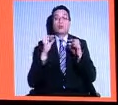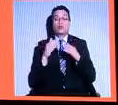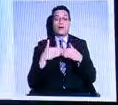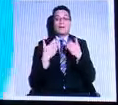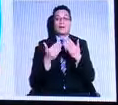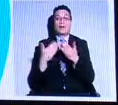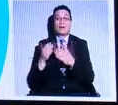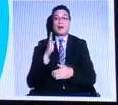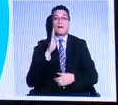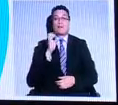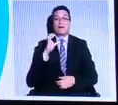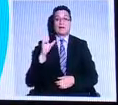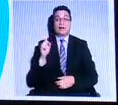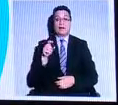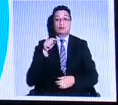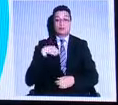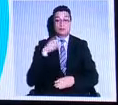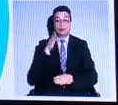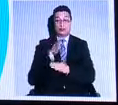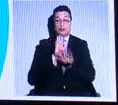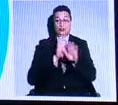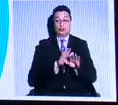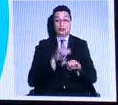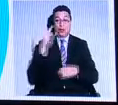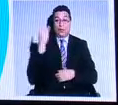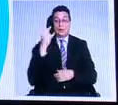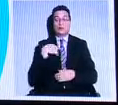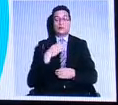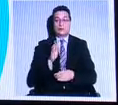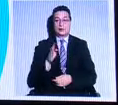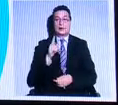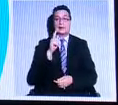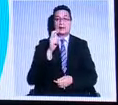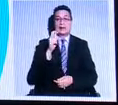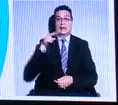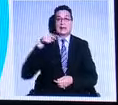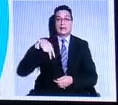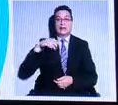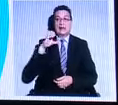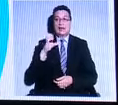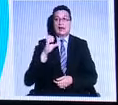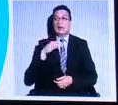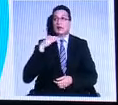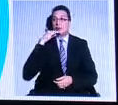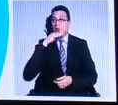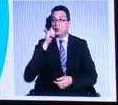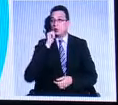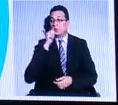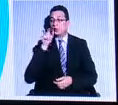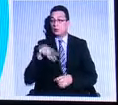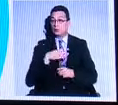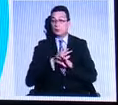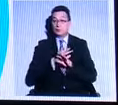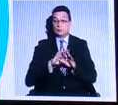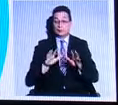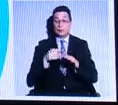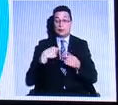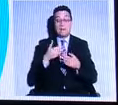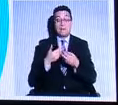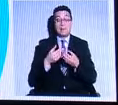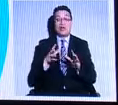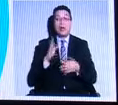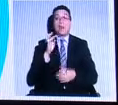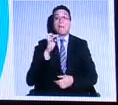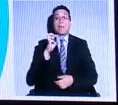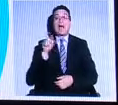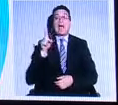becas. Mientras estaba en la universidad, continué utilizando la TNE diariamente. Recuerdo que al estar terminando la carrera, se me perdió mi pase.